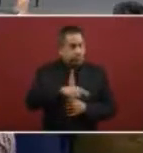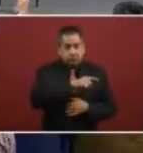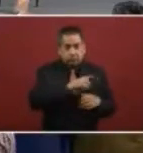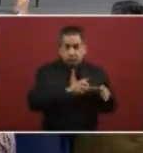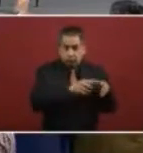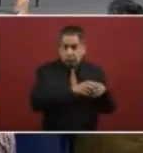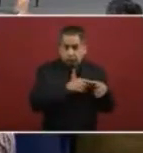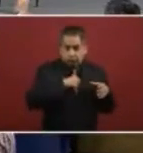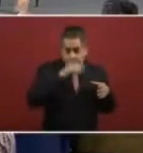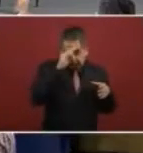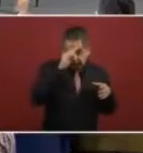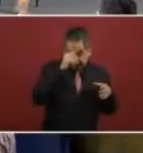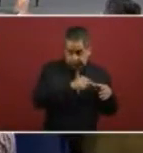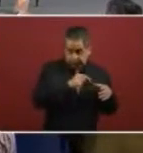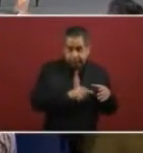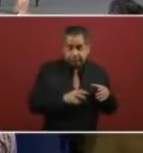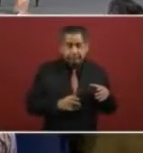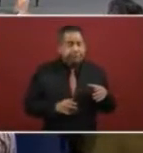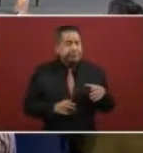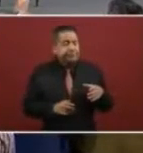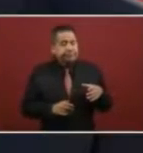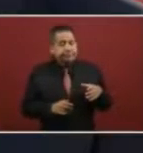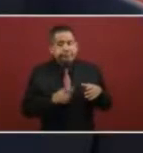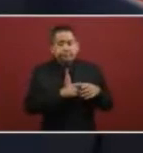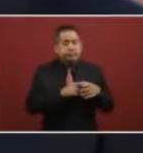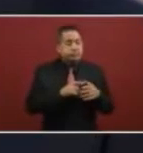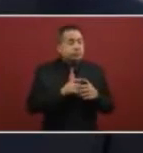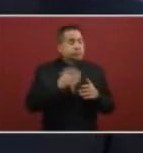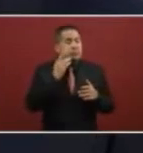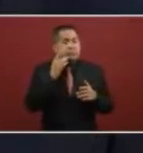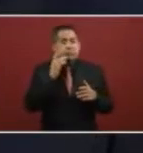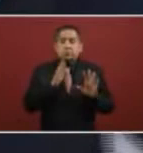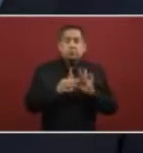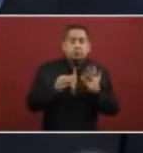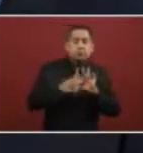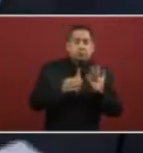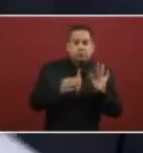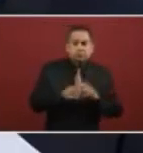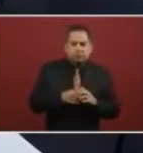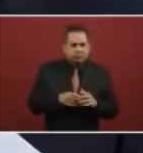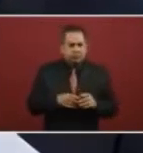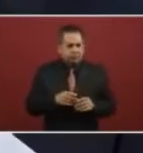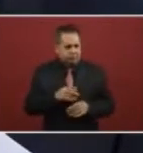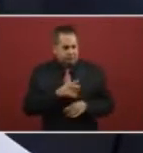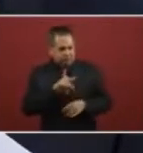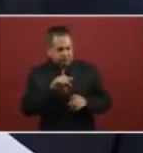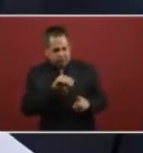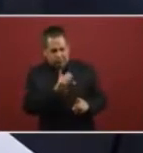¿no?, como fifís los que no lo son.